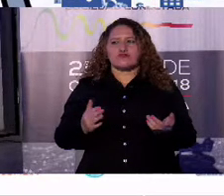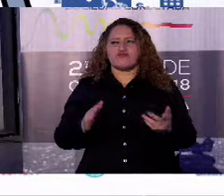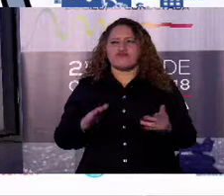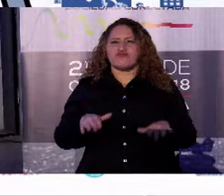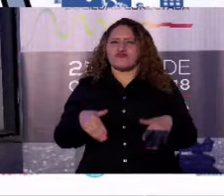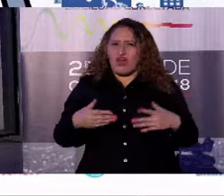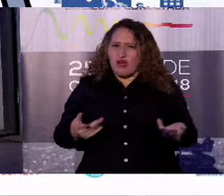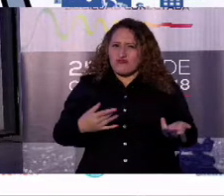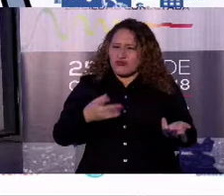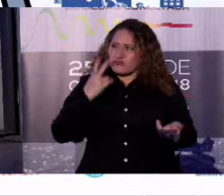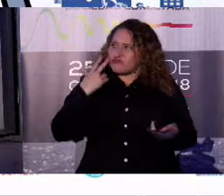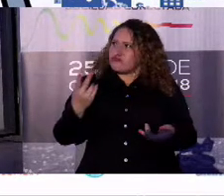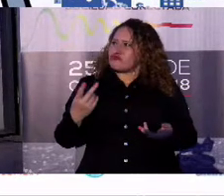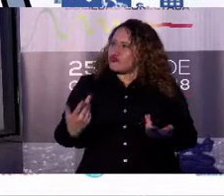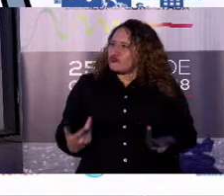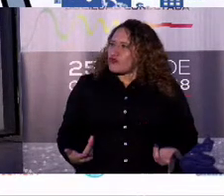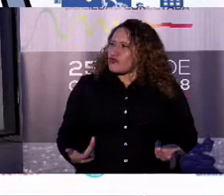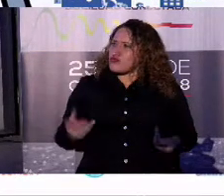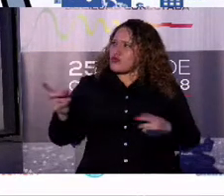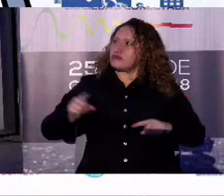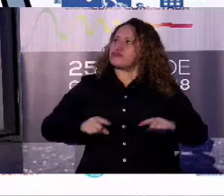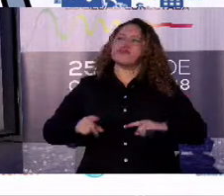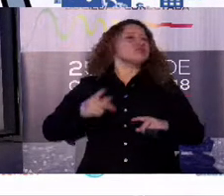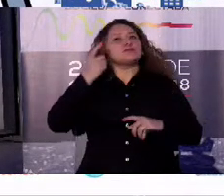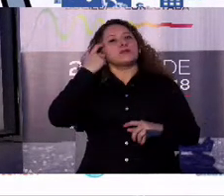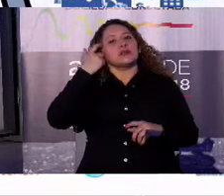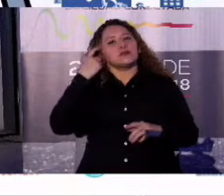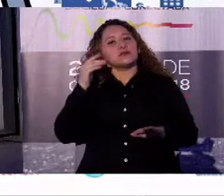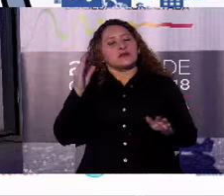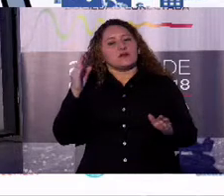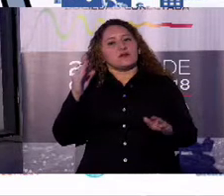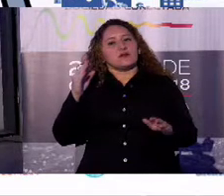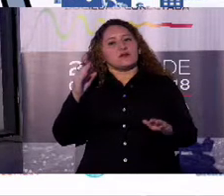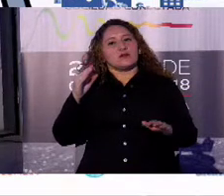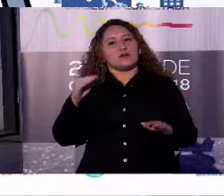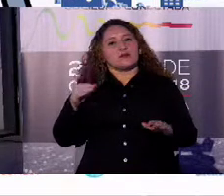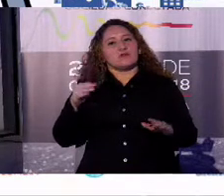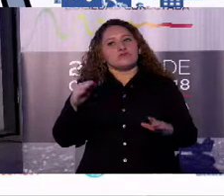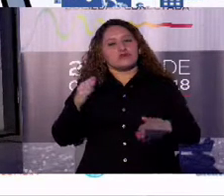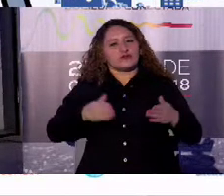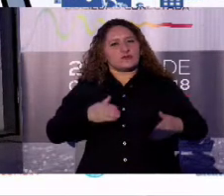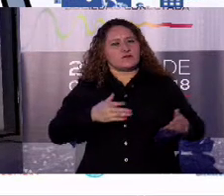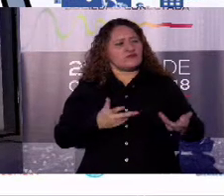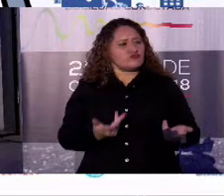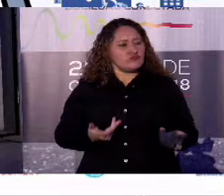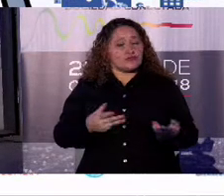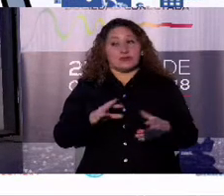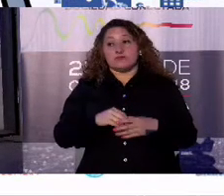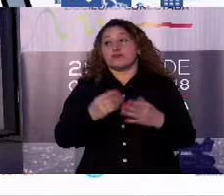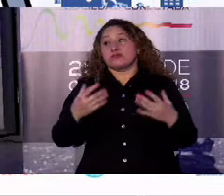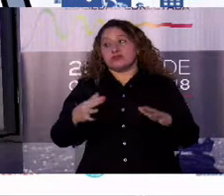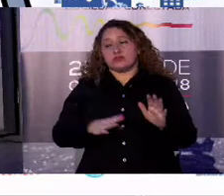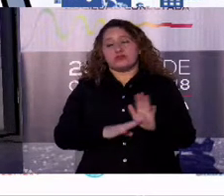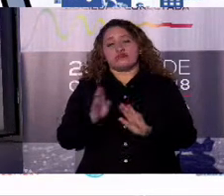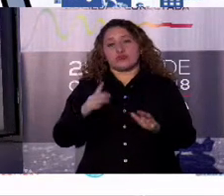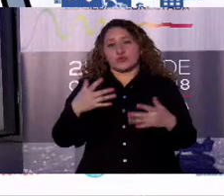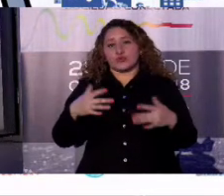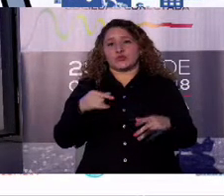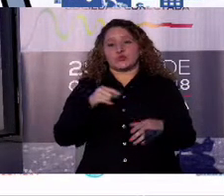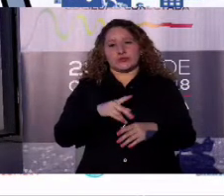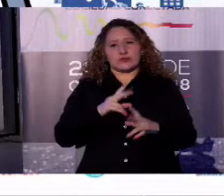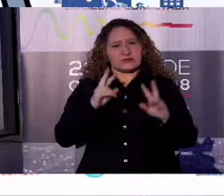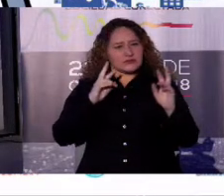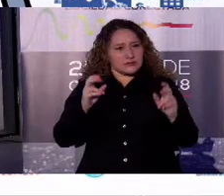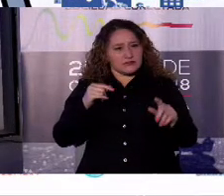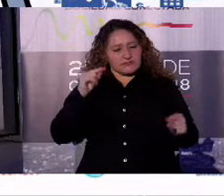que estamos viendo la parte de inteligencia artificial? De hecho, una de las estrategias de desarrollo de Huawei muy importante es inteligencia artificial, ¿no? Es ahí